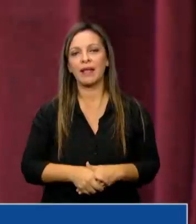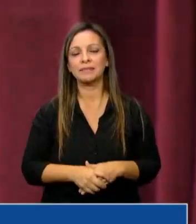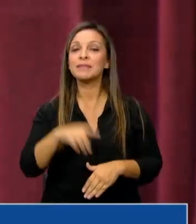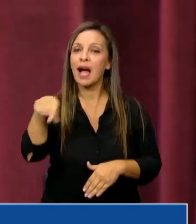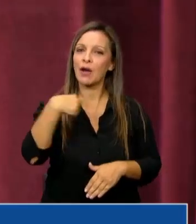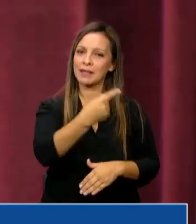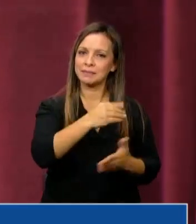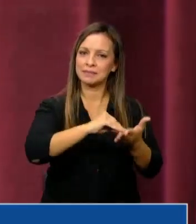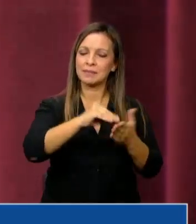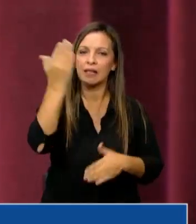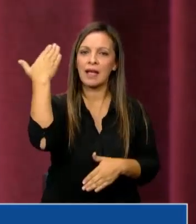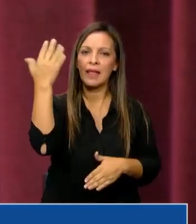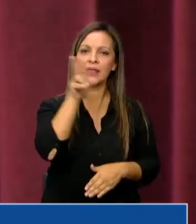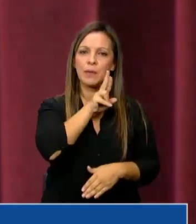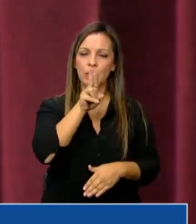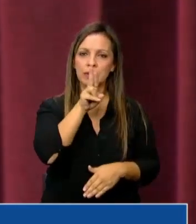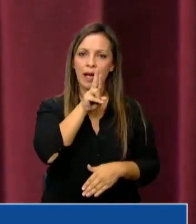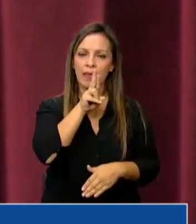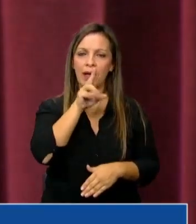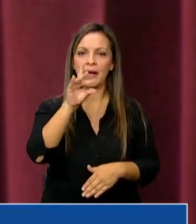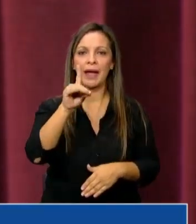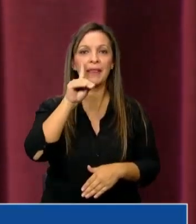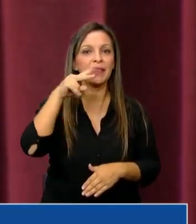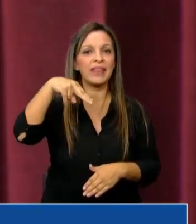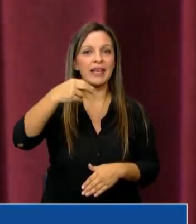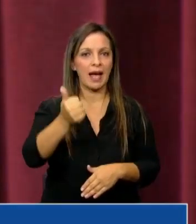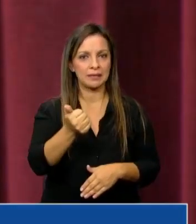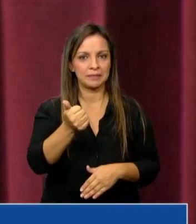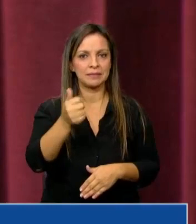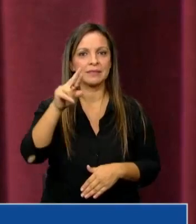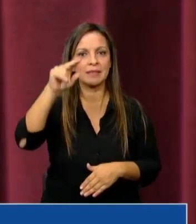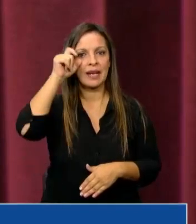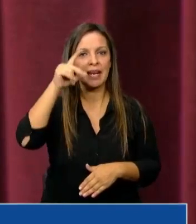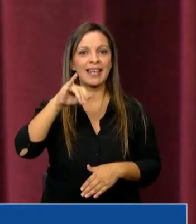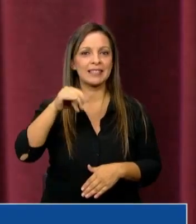Tiene la palabra ahora la diputada Dina Rezinovsky.